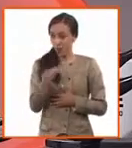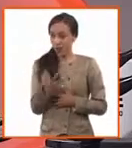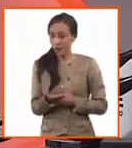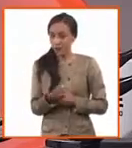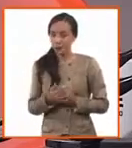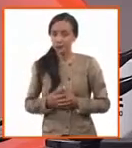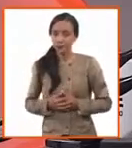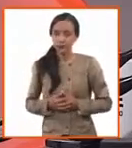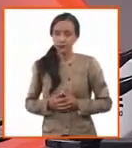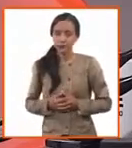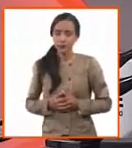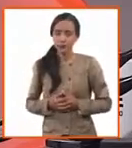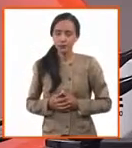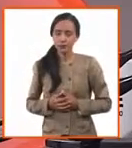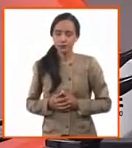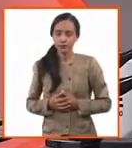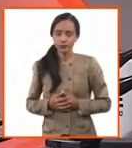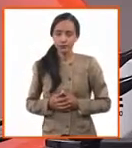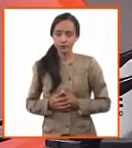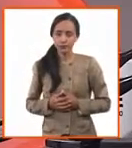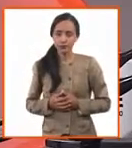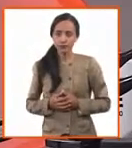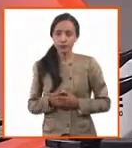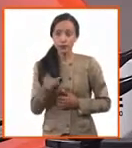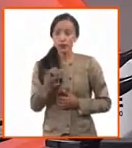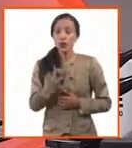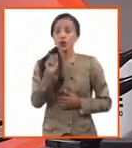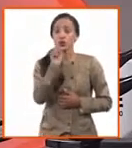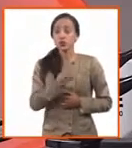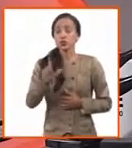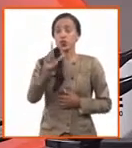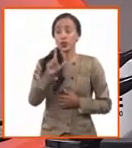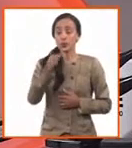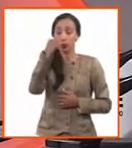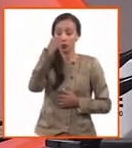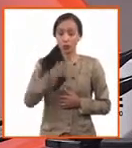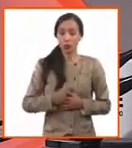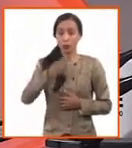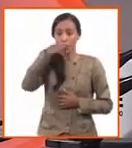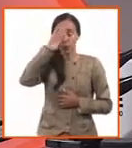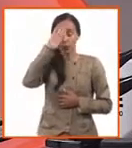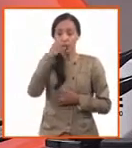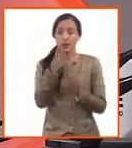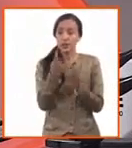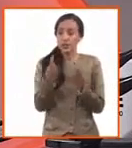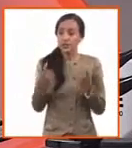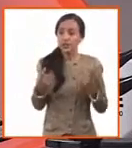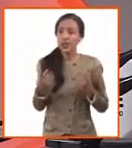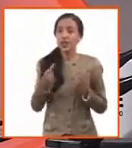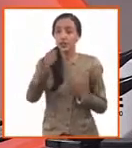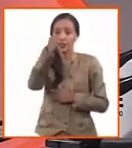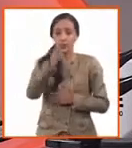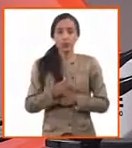también con un elemento profundo en el socialismo y el hombre en cuba esa necesidad de ese ser humano diferente que tiene que llegar a